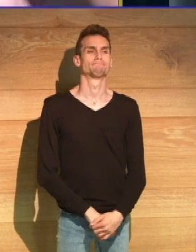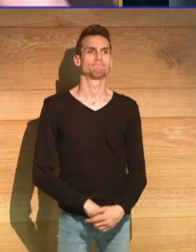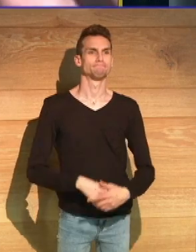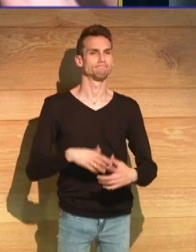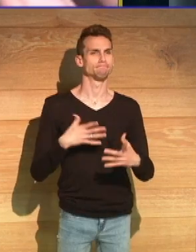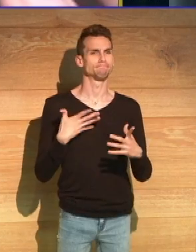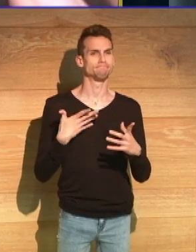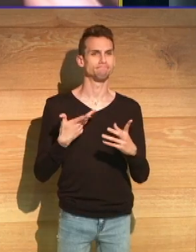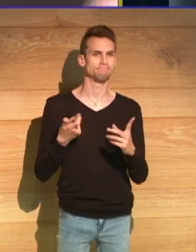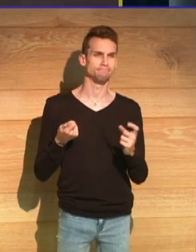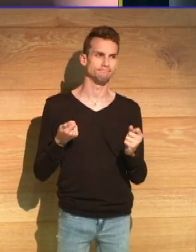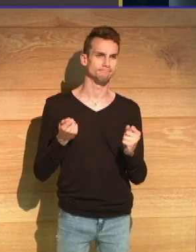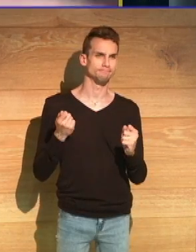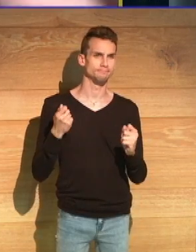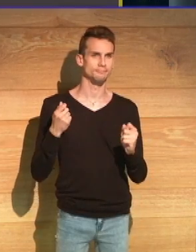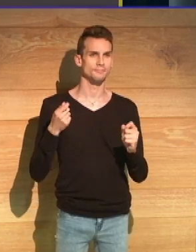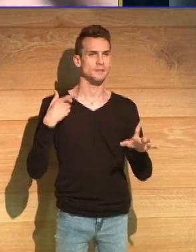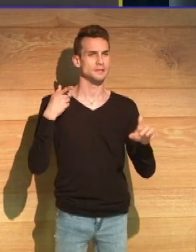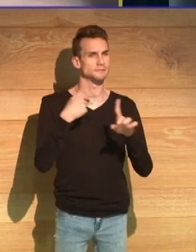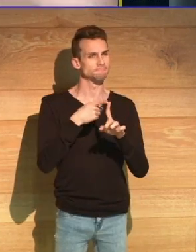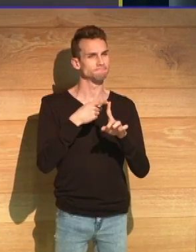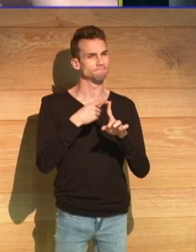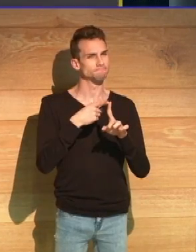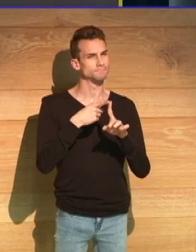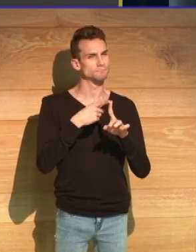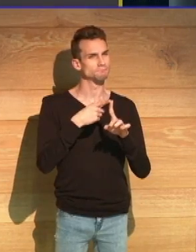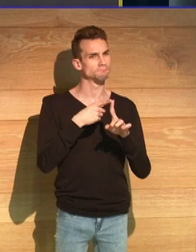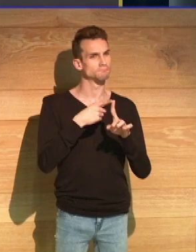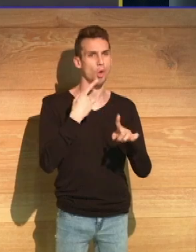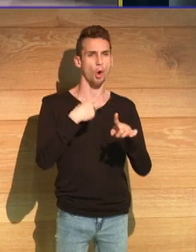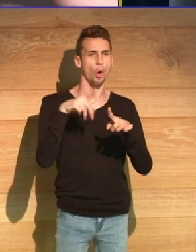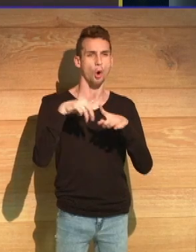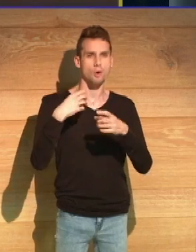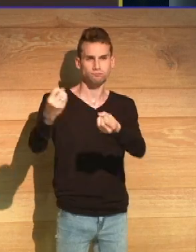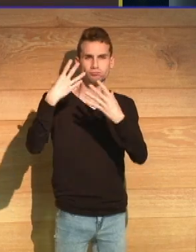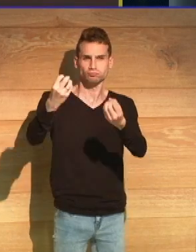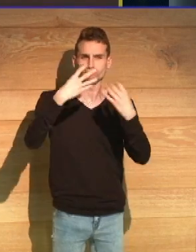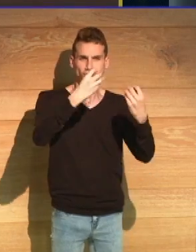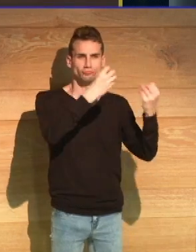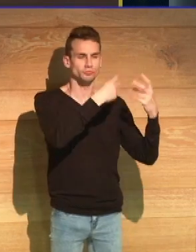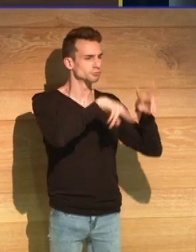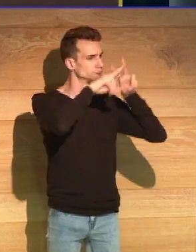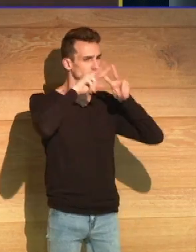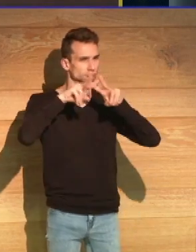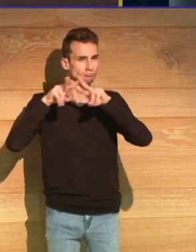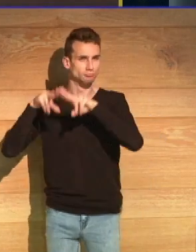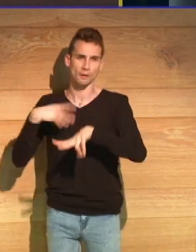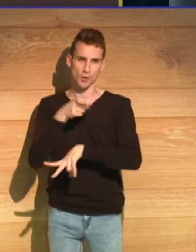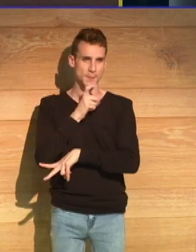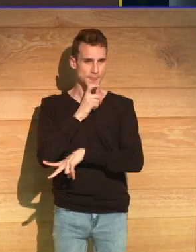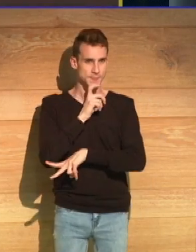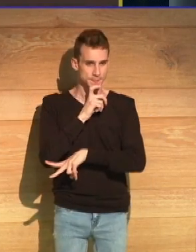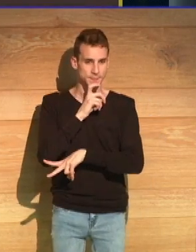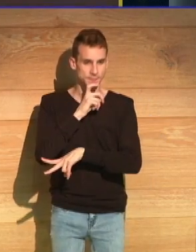para mirar, ¿no?, todas las cosas que están llegando a nosotros, ¿sí? Y